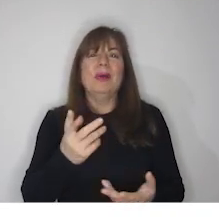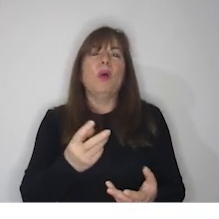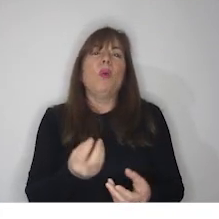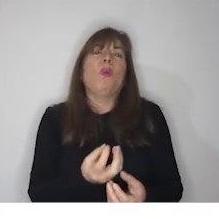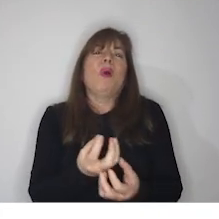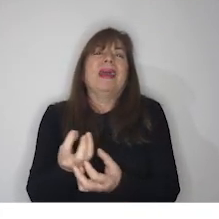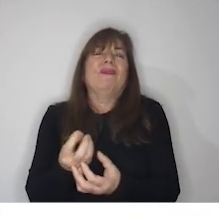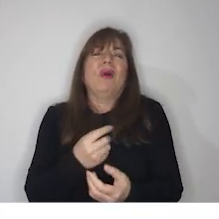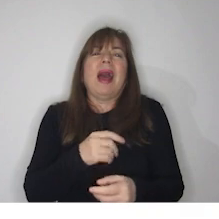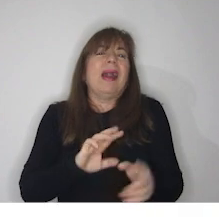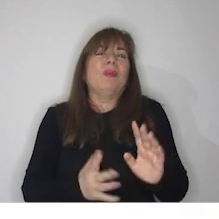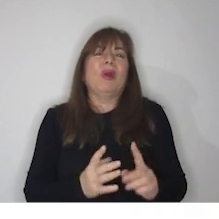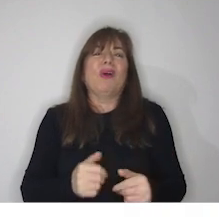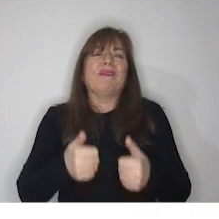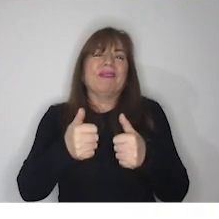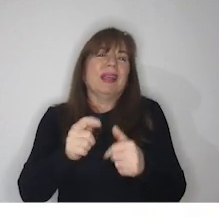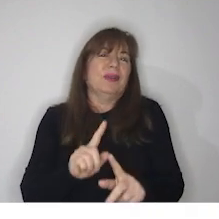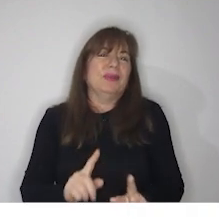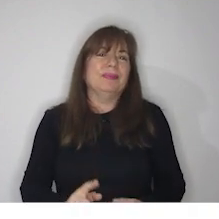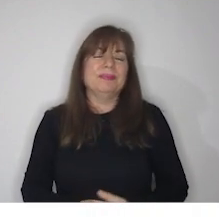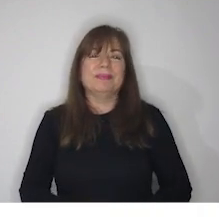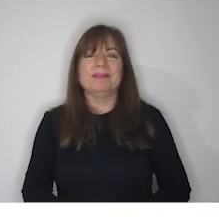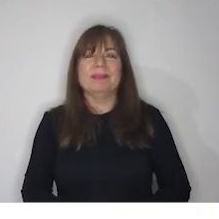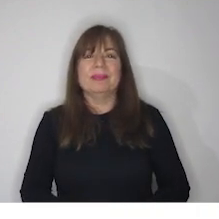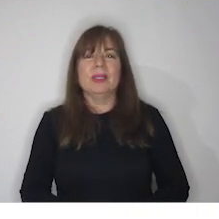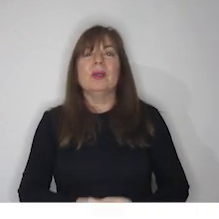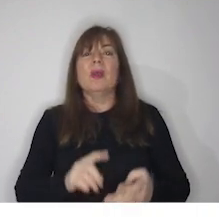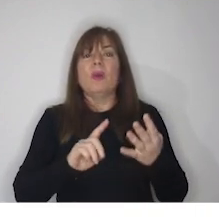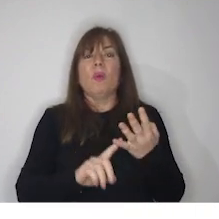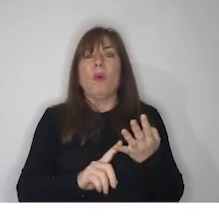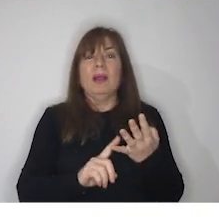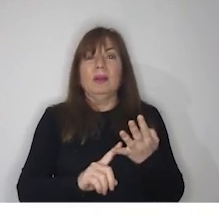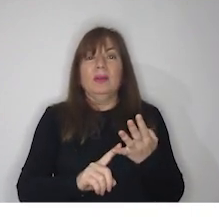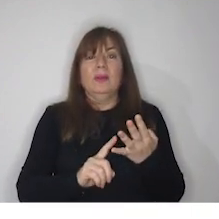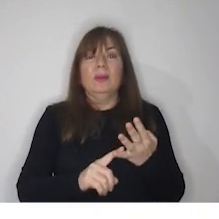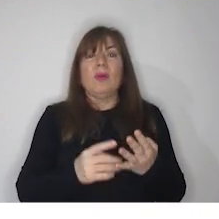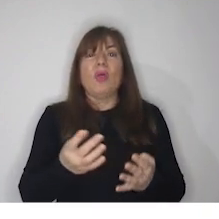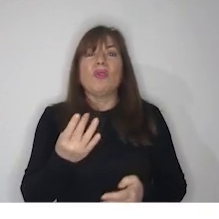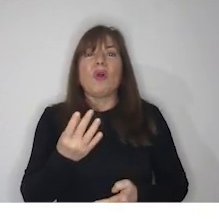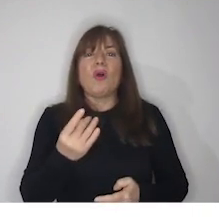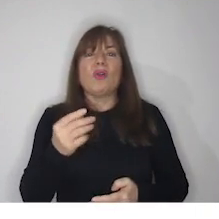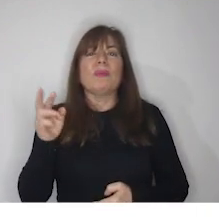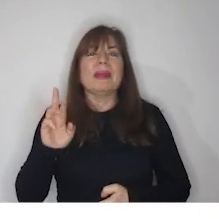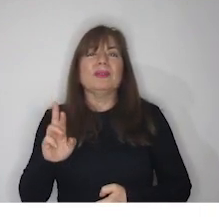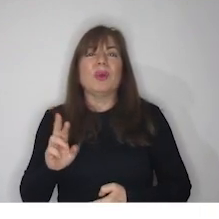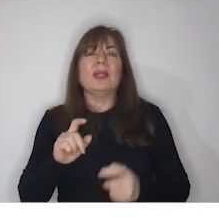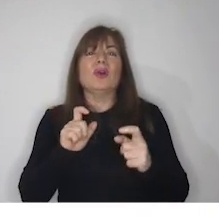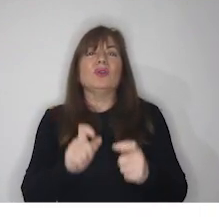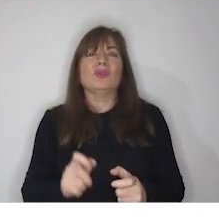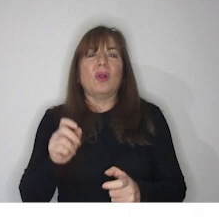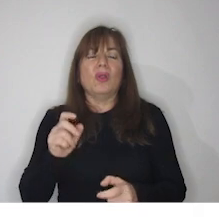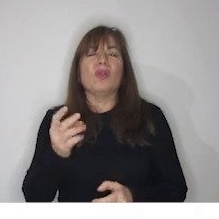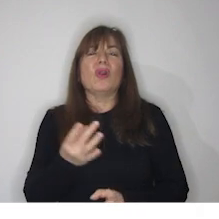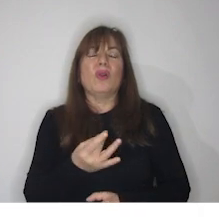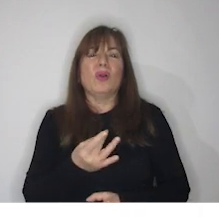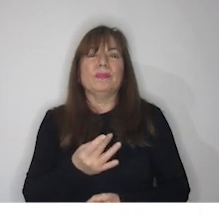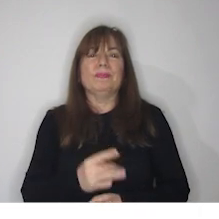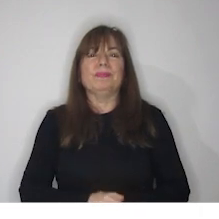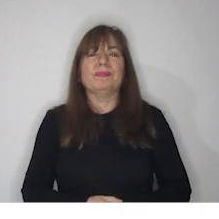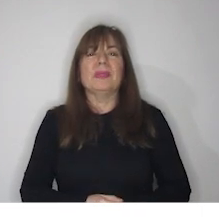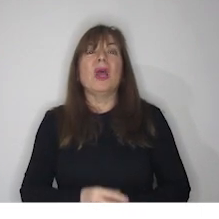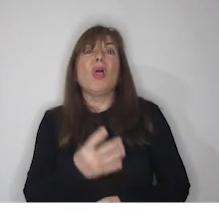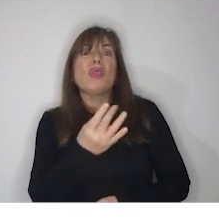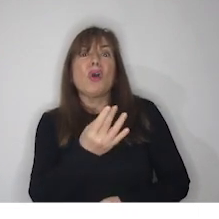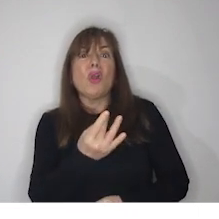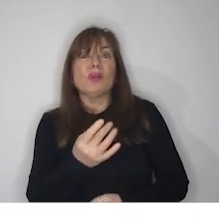que los huevos no estén en buen estado. 1.4 Dolor menstrual y manejo de dolor. La dismenorrea